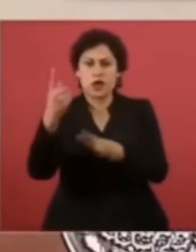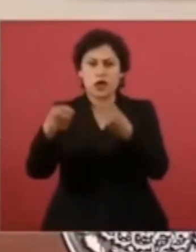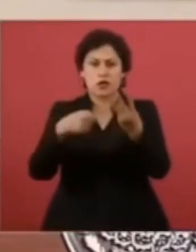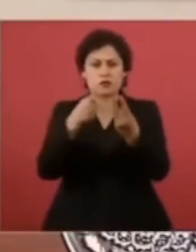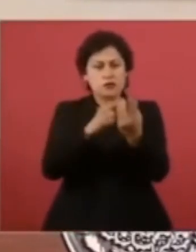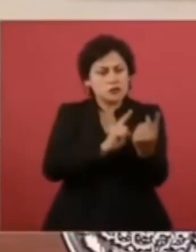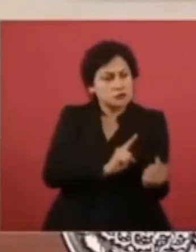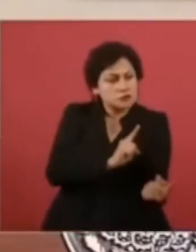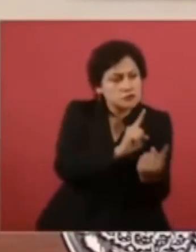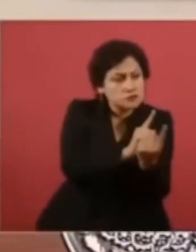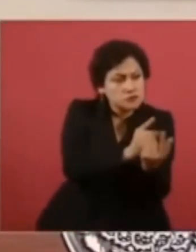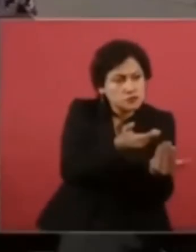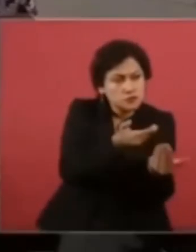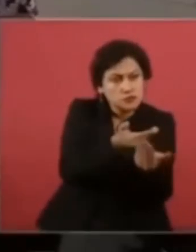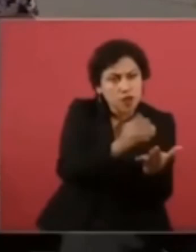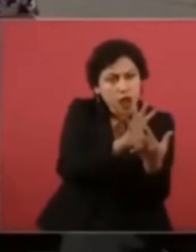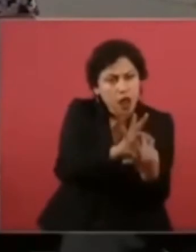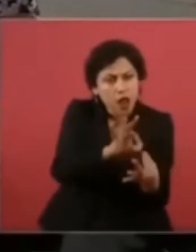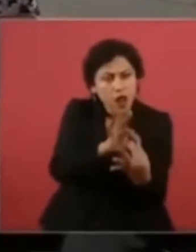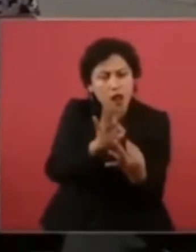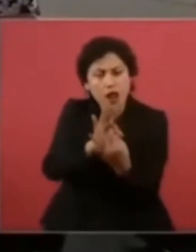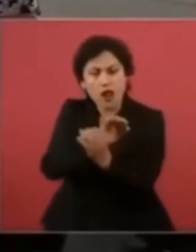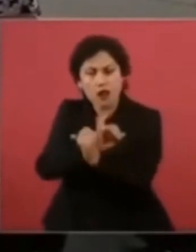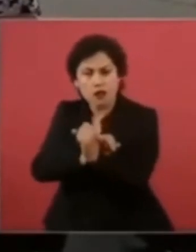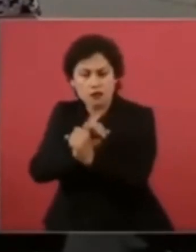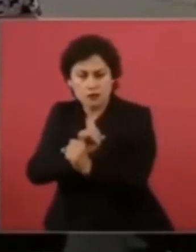cercano a la gente,